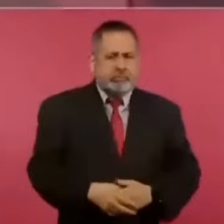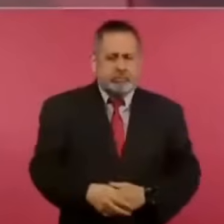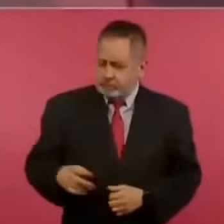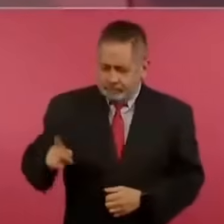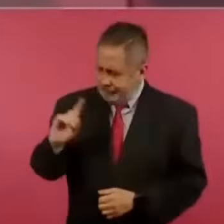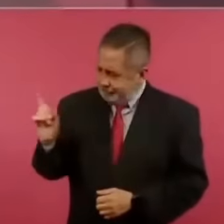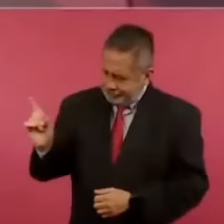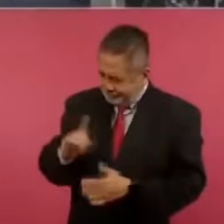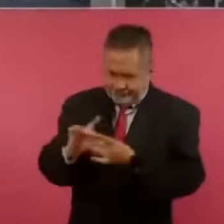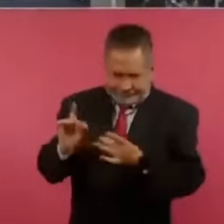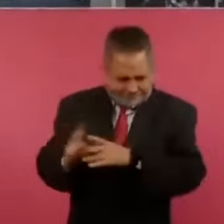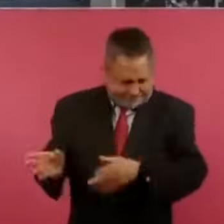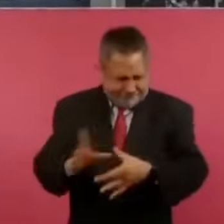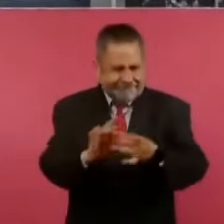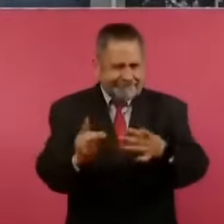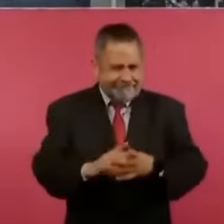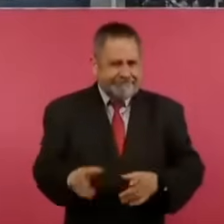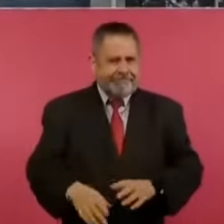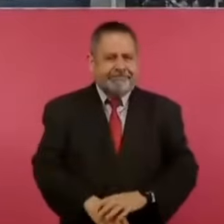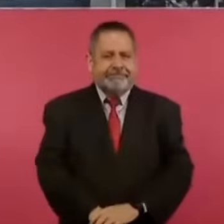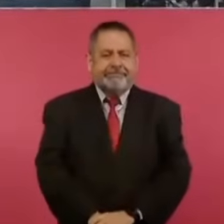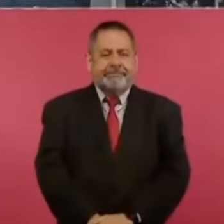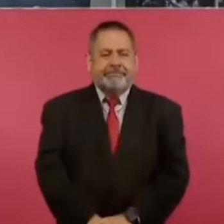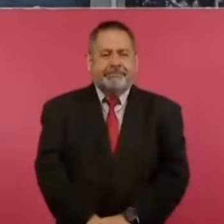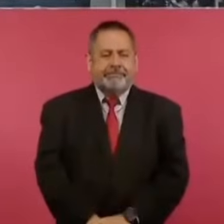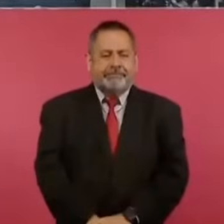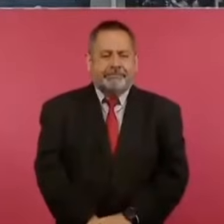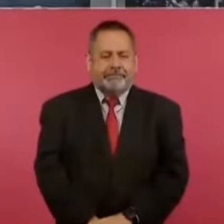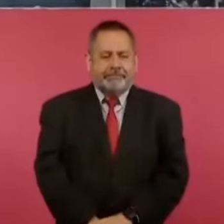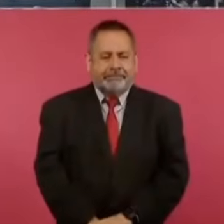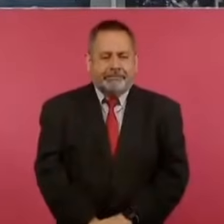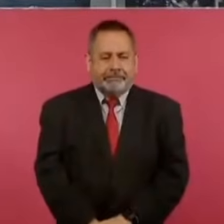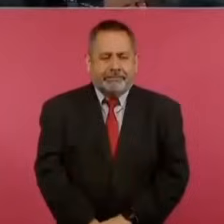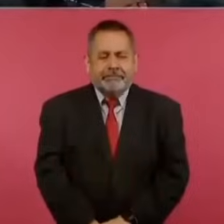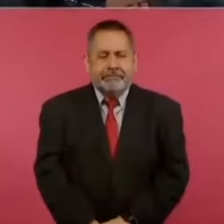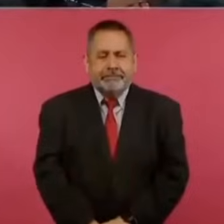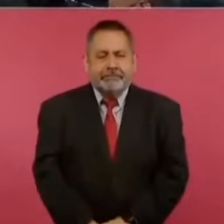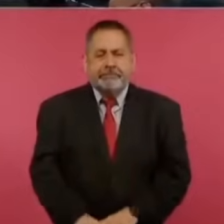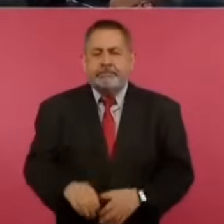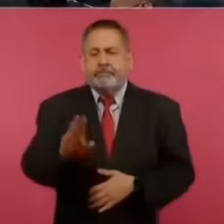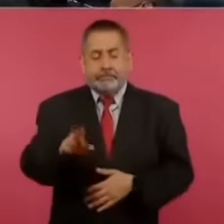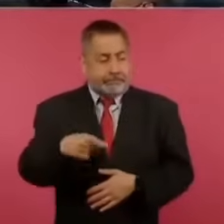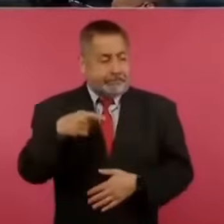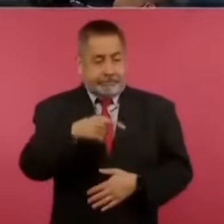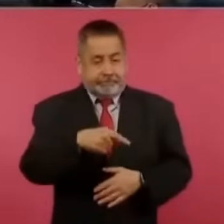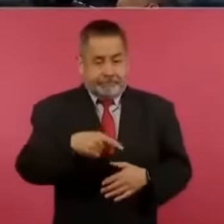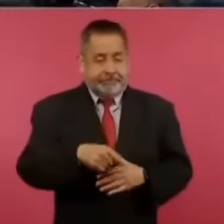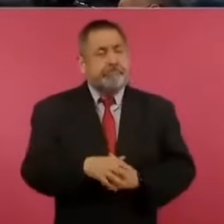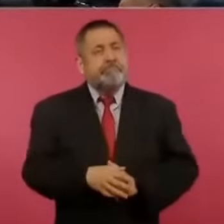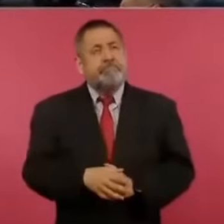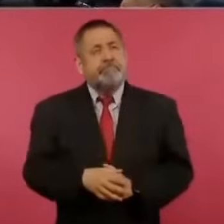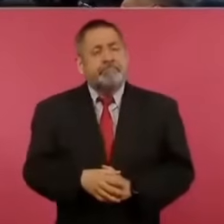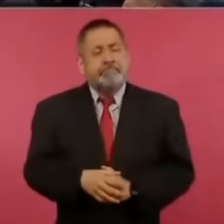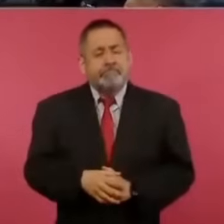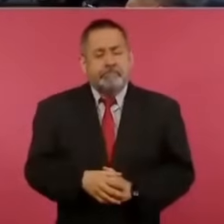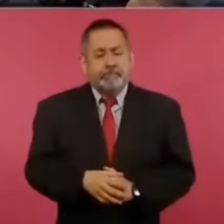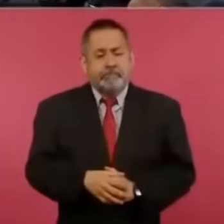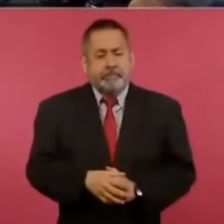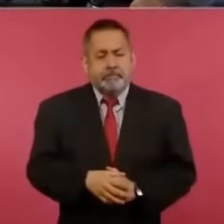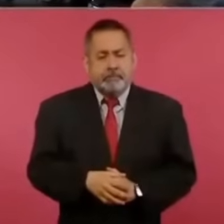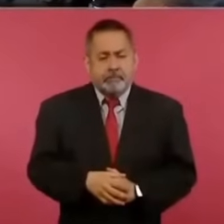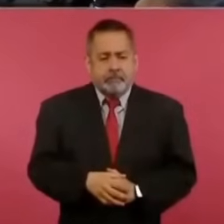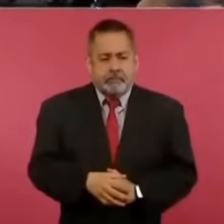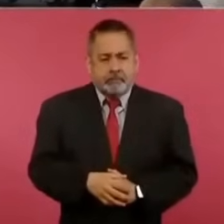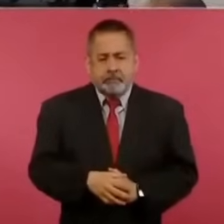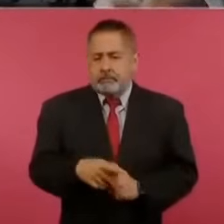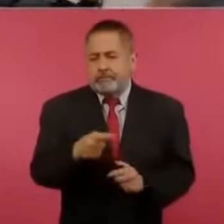ver, explícalo. Y Se perforaban, era